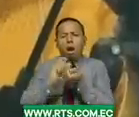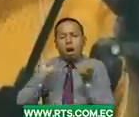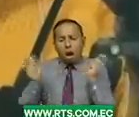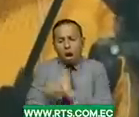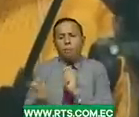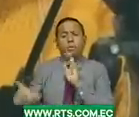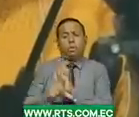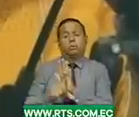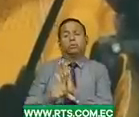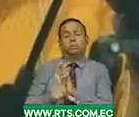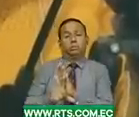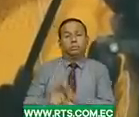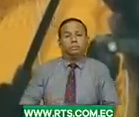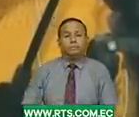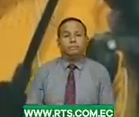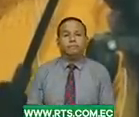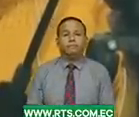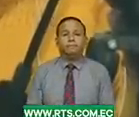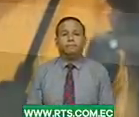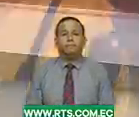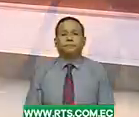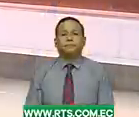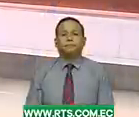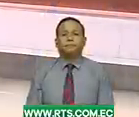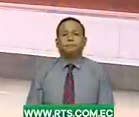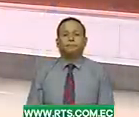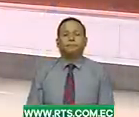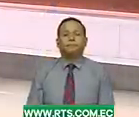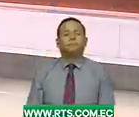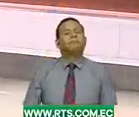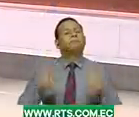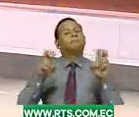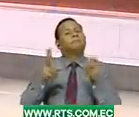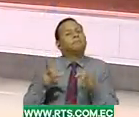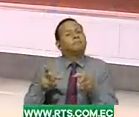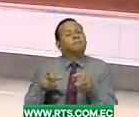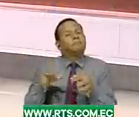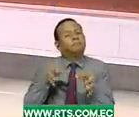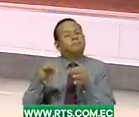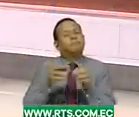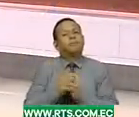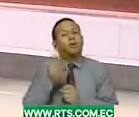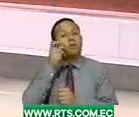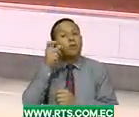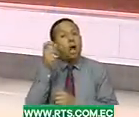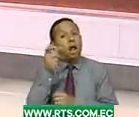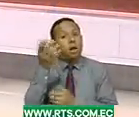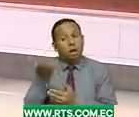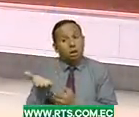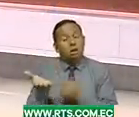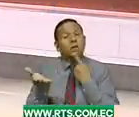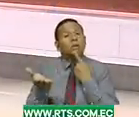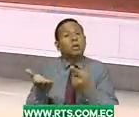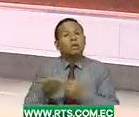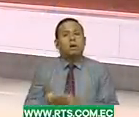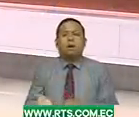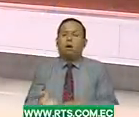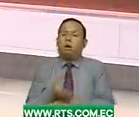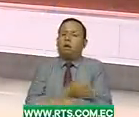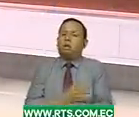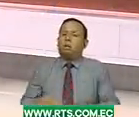informó Héctor Romero. Sobre este mismo tema, la Fiscalía reiteró que mediante la